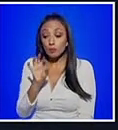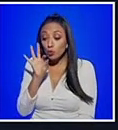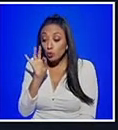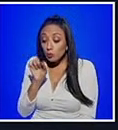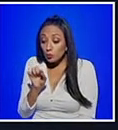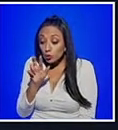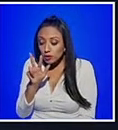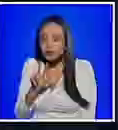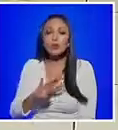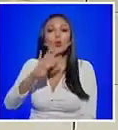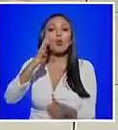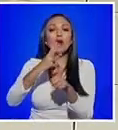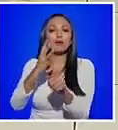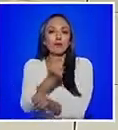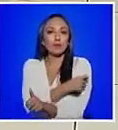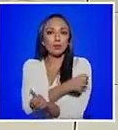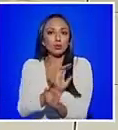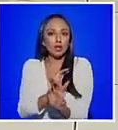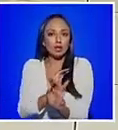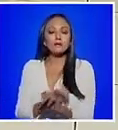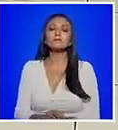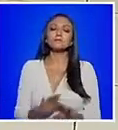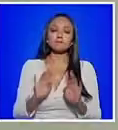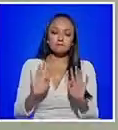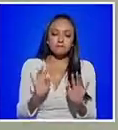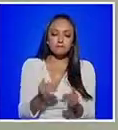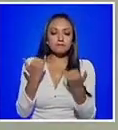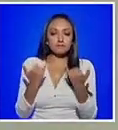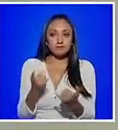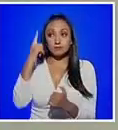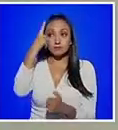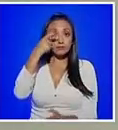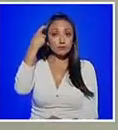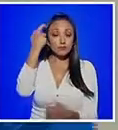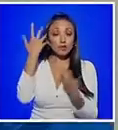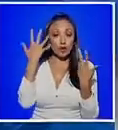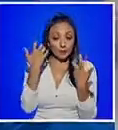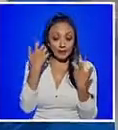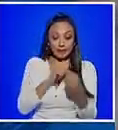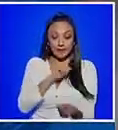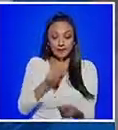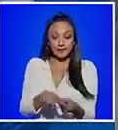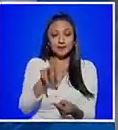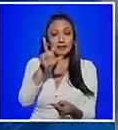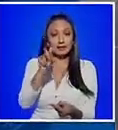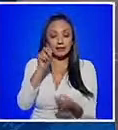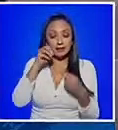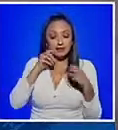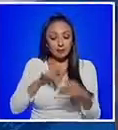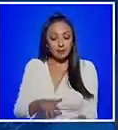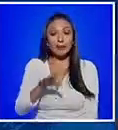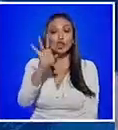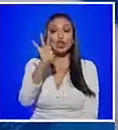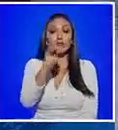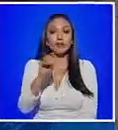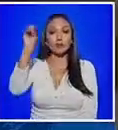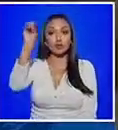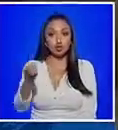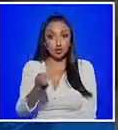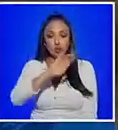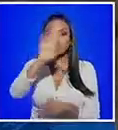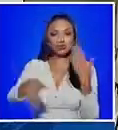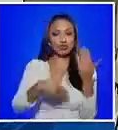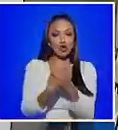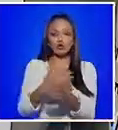9.3% la cuarta. Ocurre cuando la nueva meta del gobierno es que hasta el 30 de septiembre el 90% de personas tengan todas